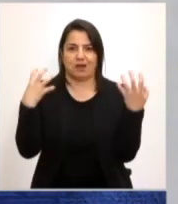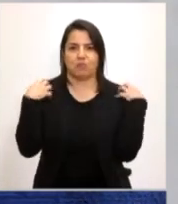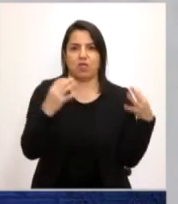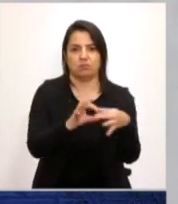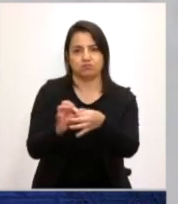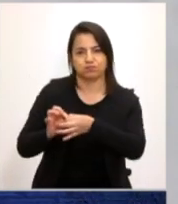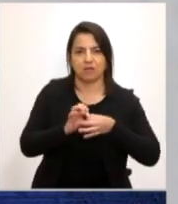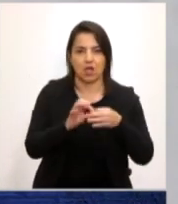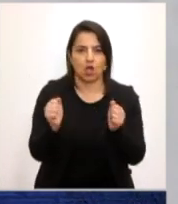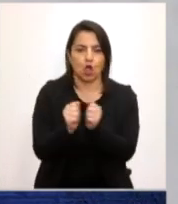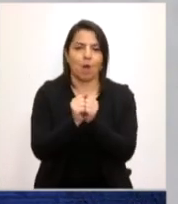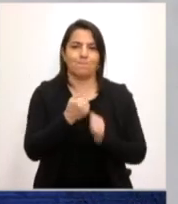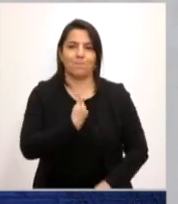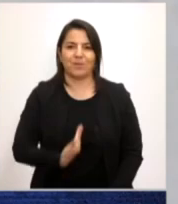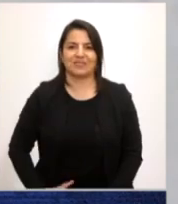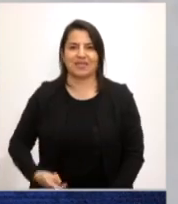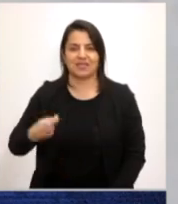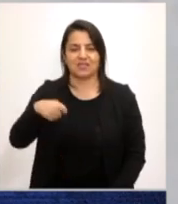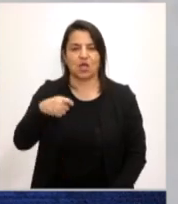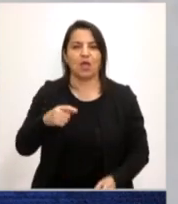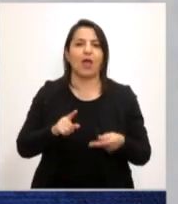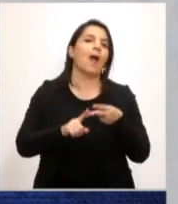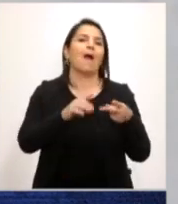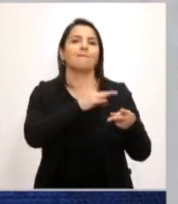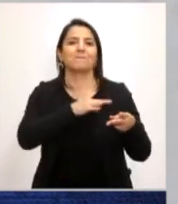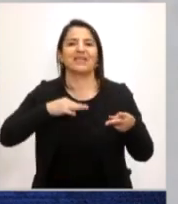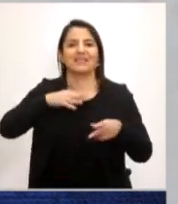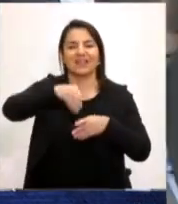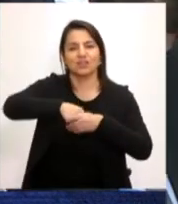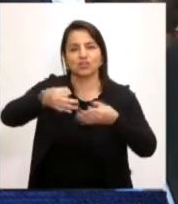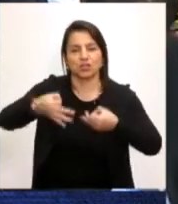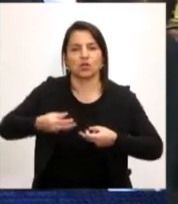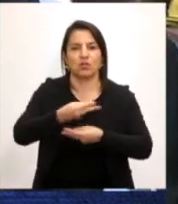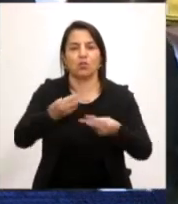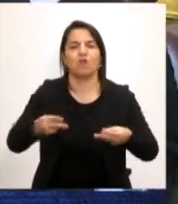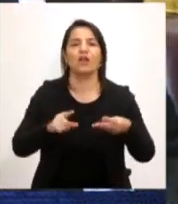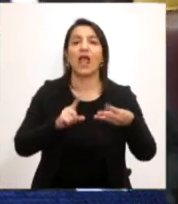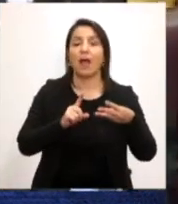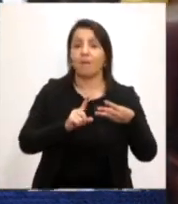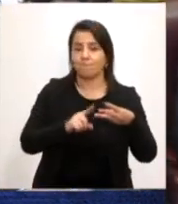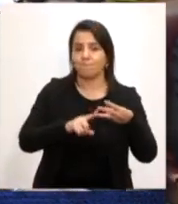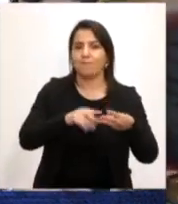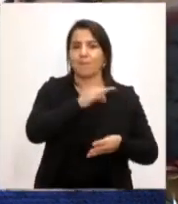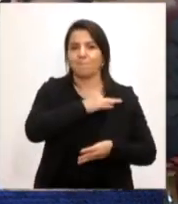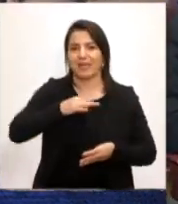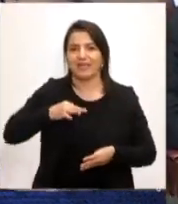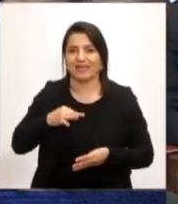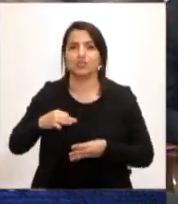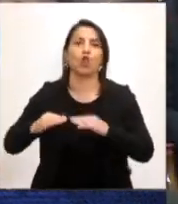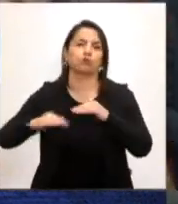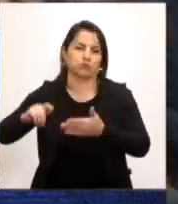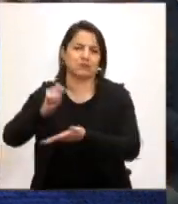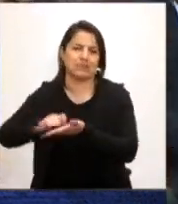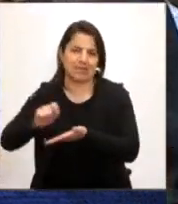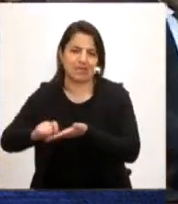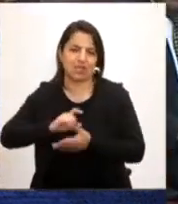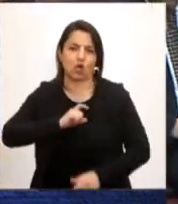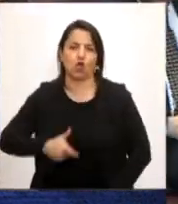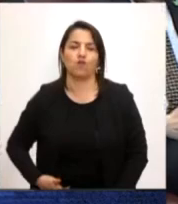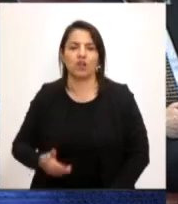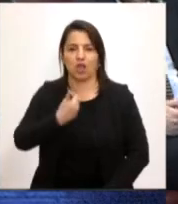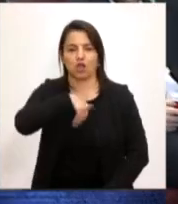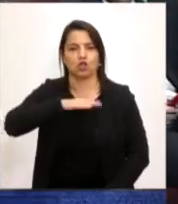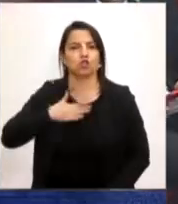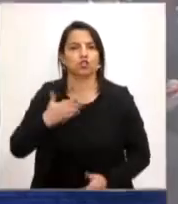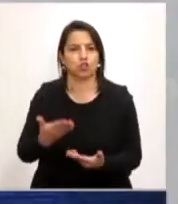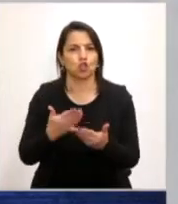al presidente del Senado, la ministra del Interior y Seguridad Pública y el ministro de la SECPRES, hemos acordado un fast-track legislativo en materia de seguridad